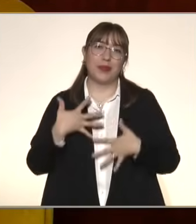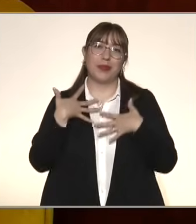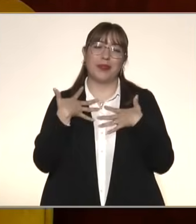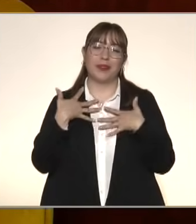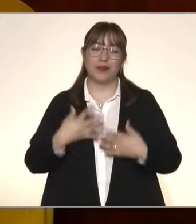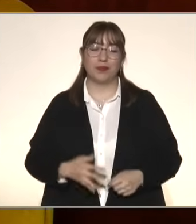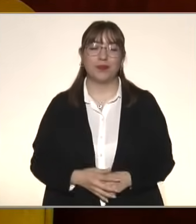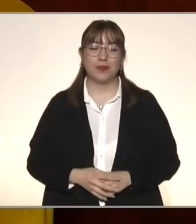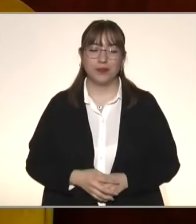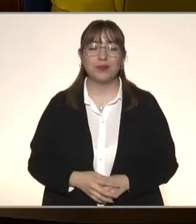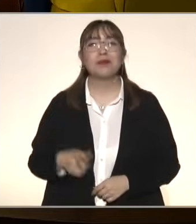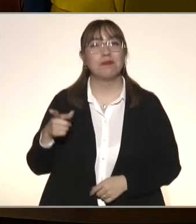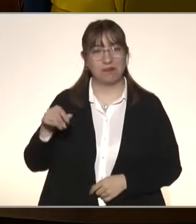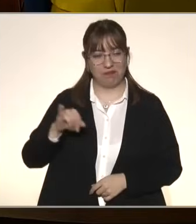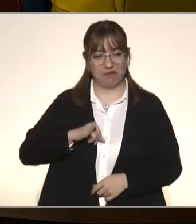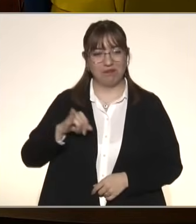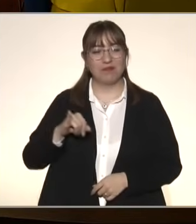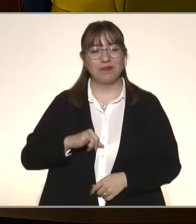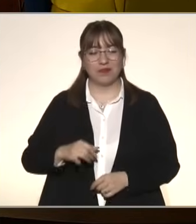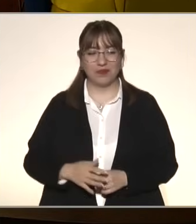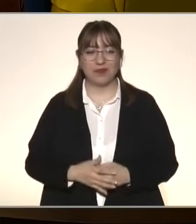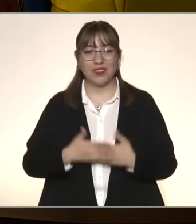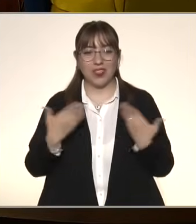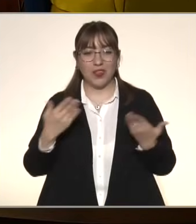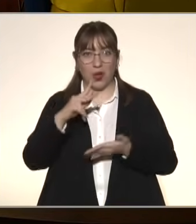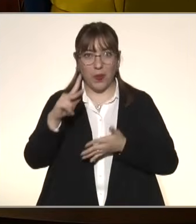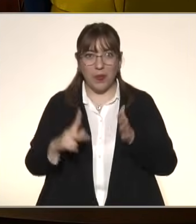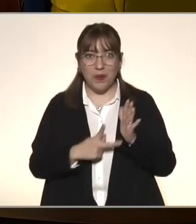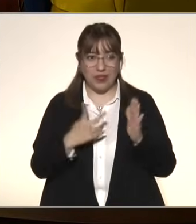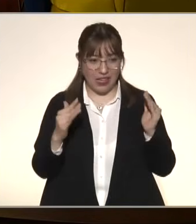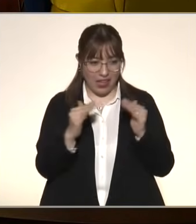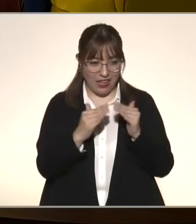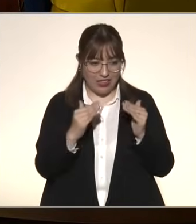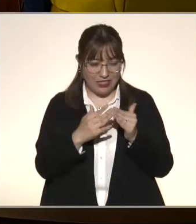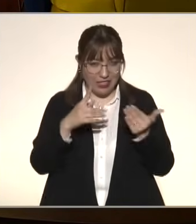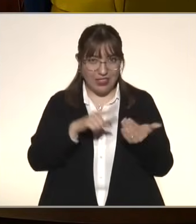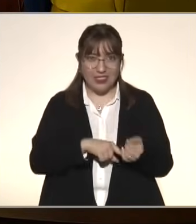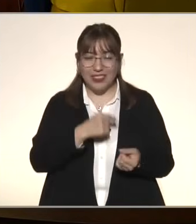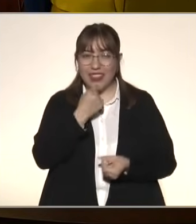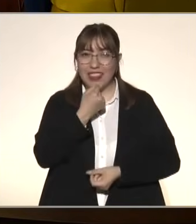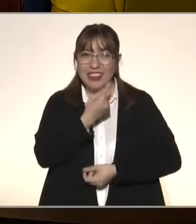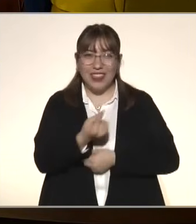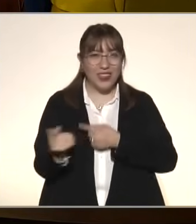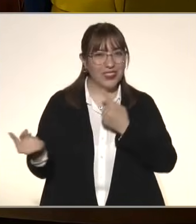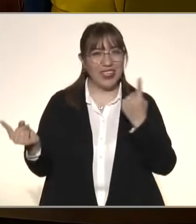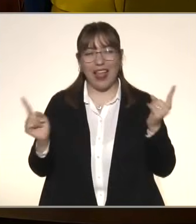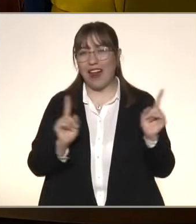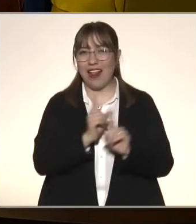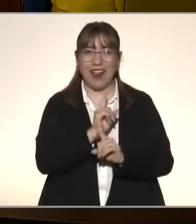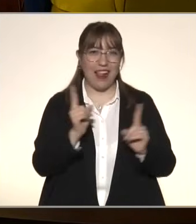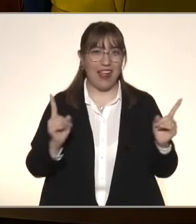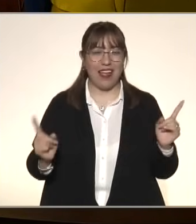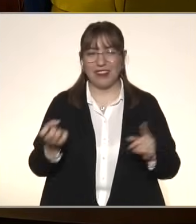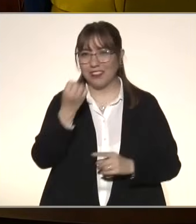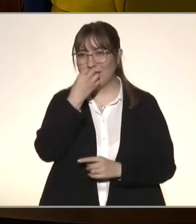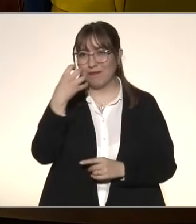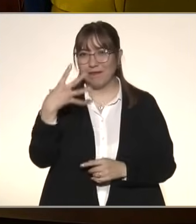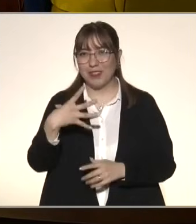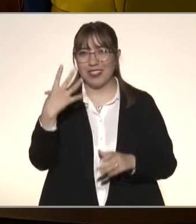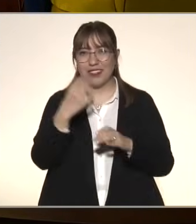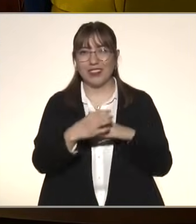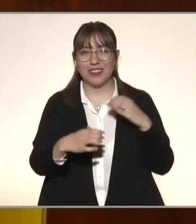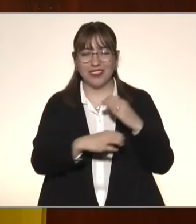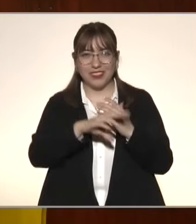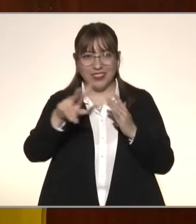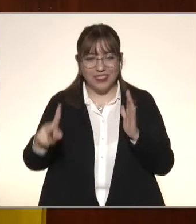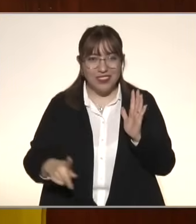ver esos ciclos cuando ya vuelven a ver niños pequeños en las casas, Sí. como muchos de las tradiciones y los rituales se vuelven a revivir, ¿no?